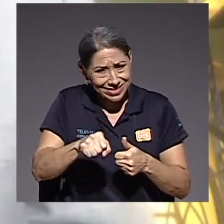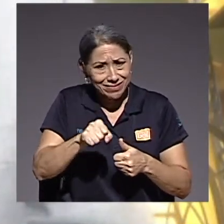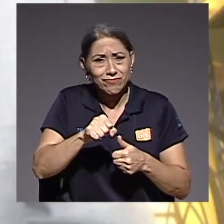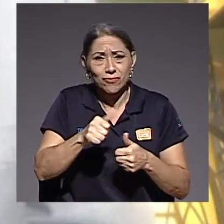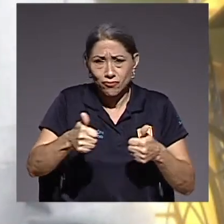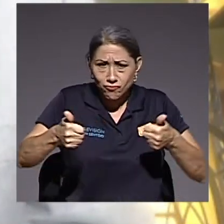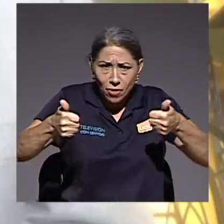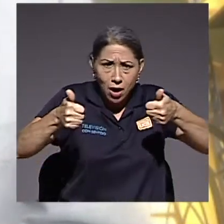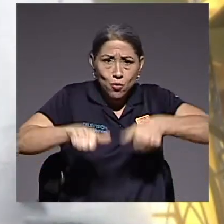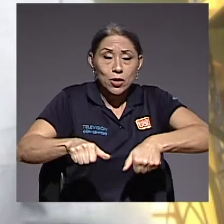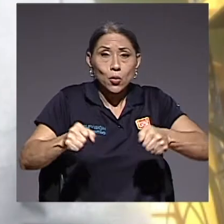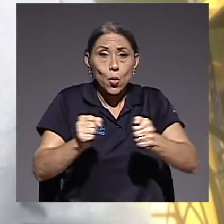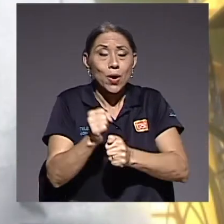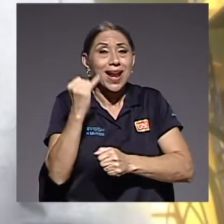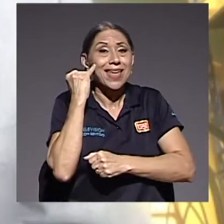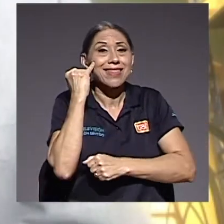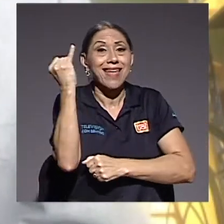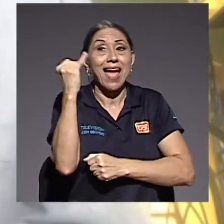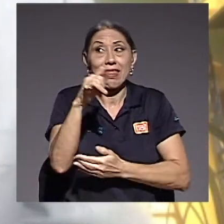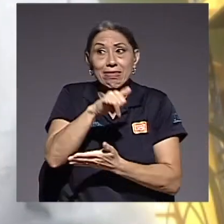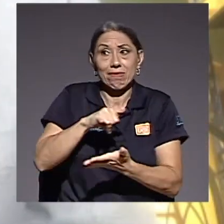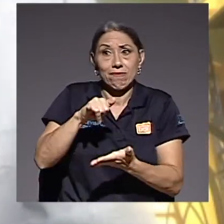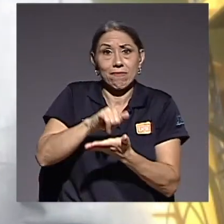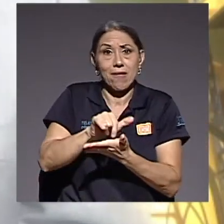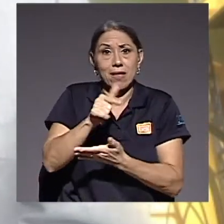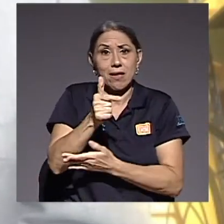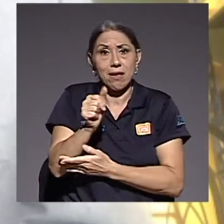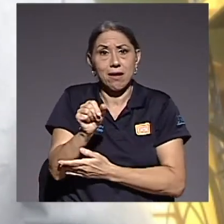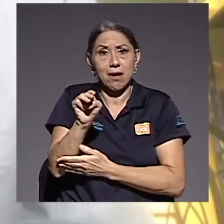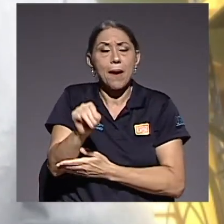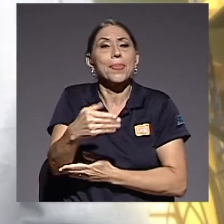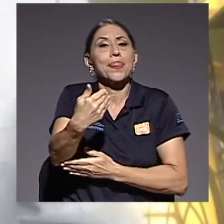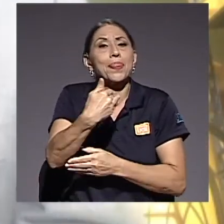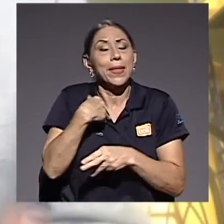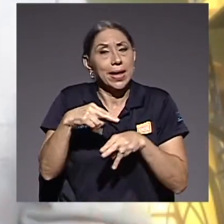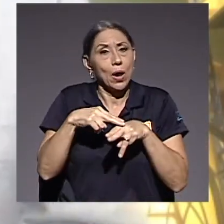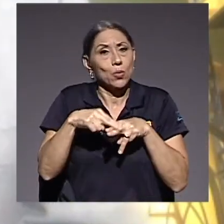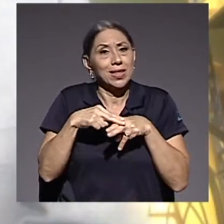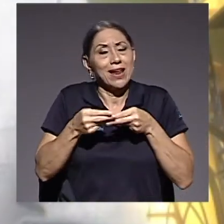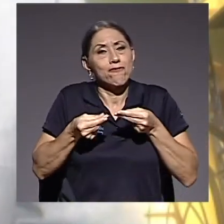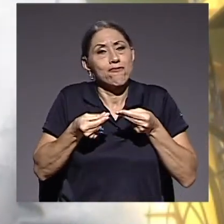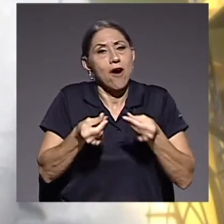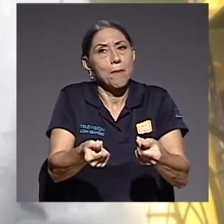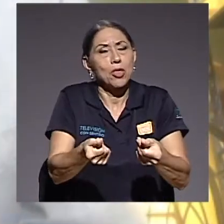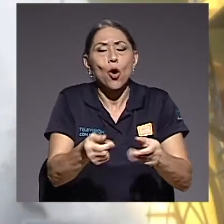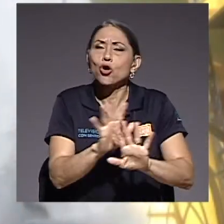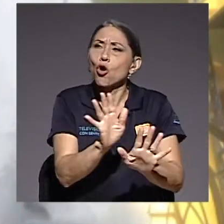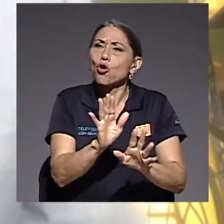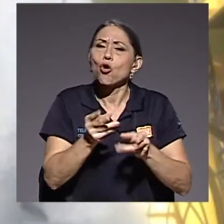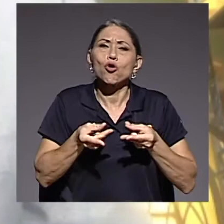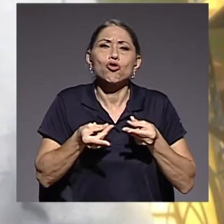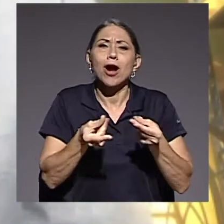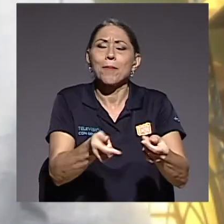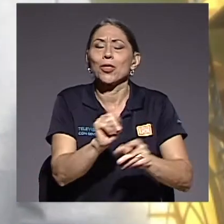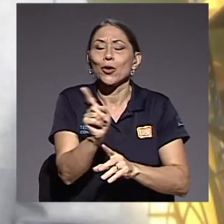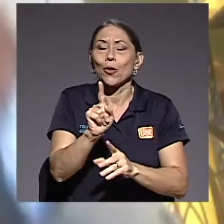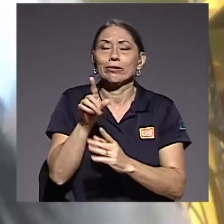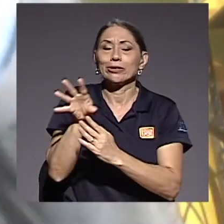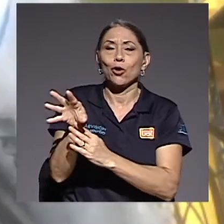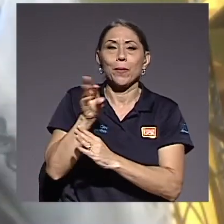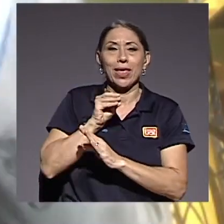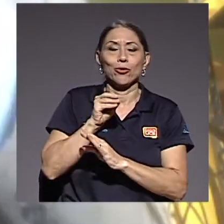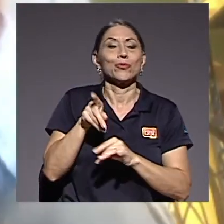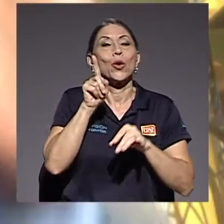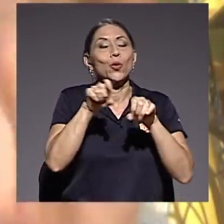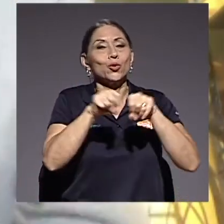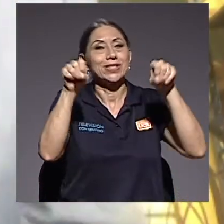dotar a la gran área metropolitana de un tren rápido, bueno, un tren rápido no, perdón, estoy copiando eso, de un